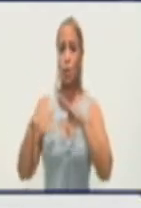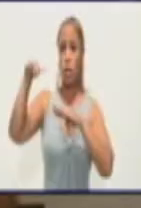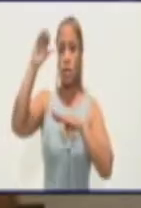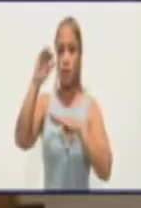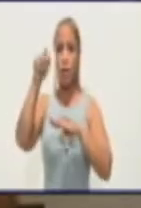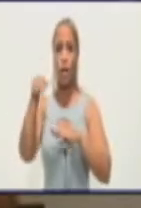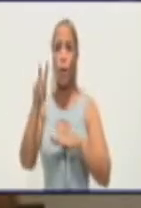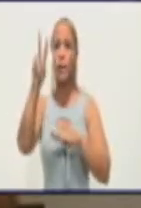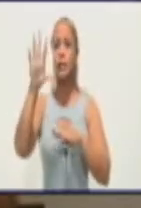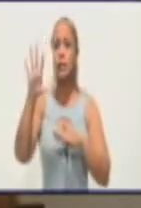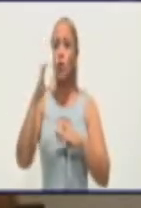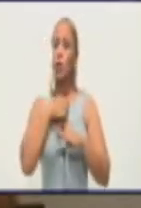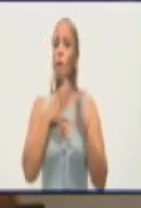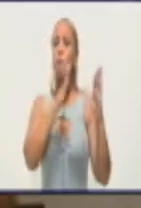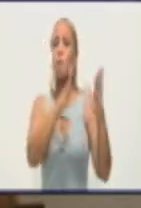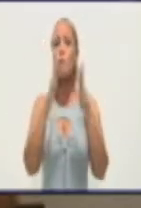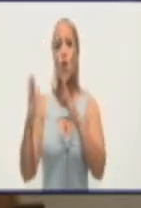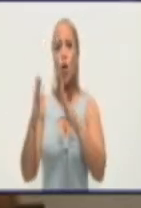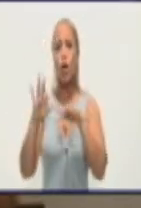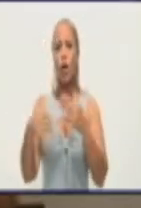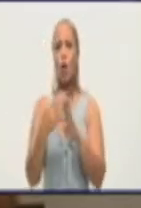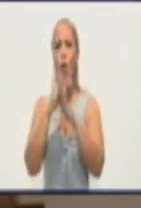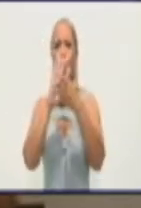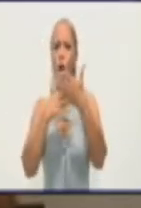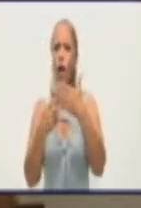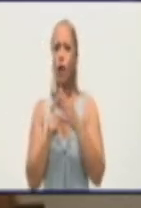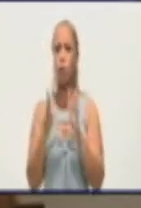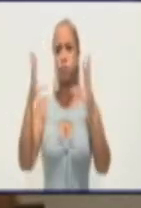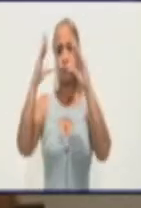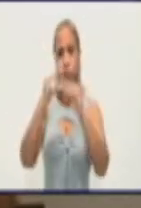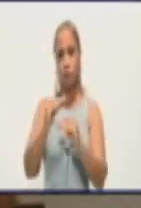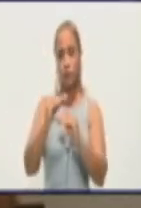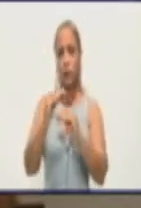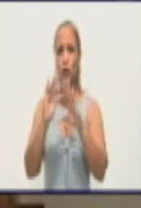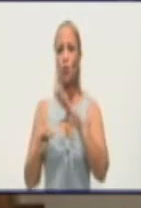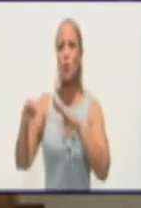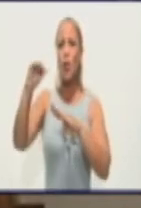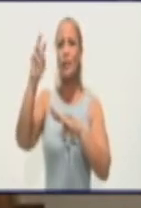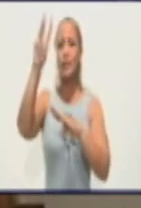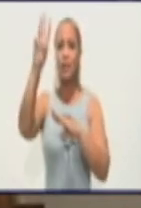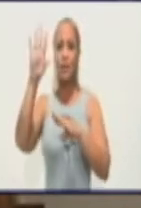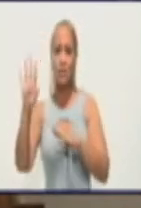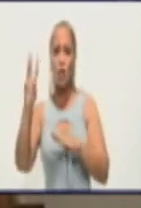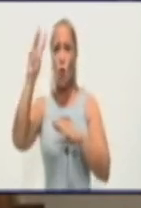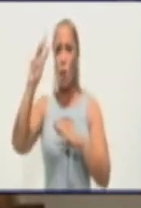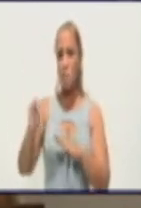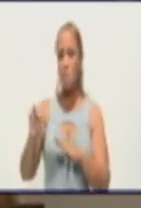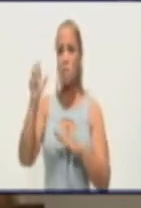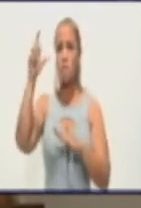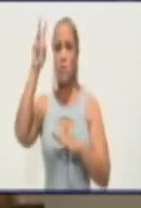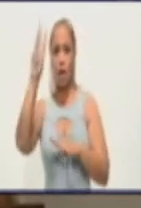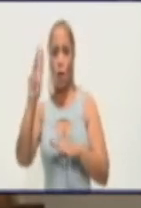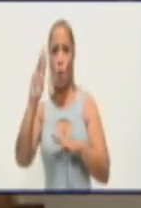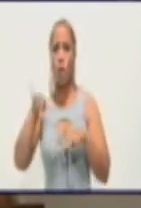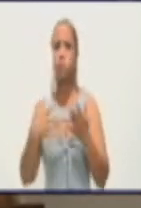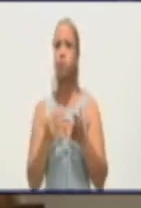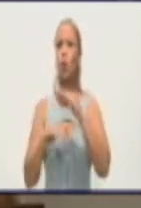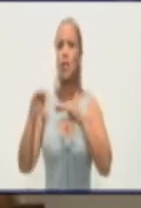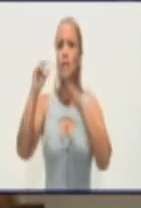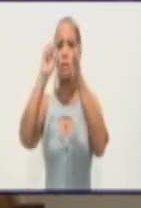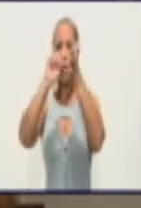previsto nos bloque en el horario pico del nocturno subió a 35 me agua sea muy por encima de lo planificado entonces